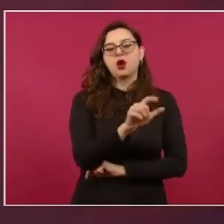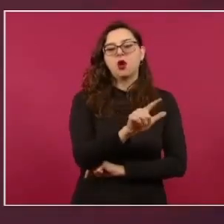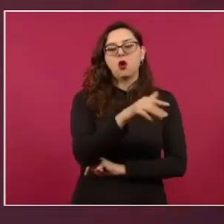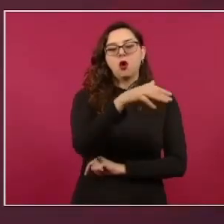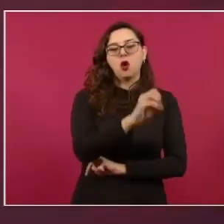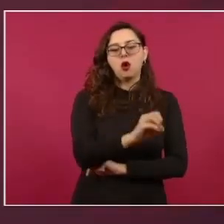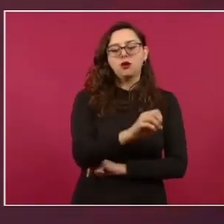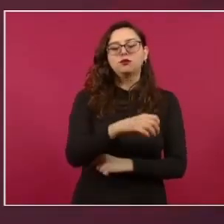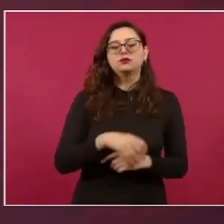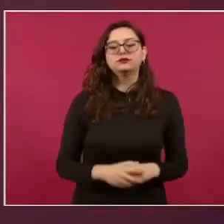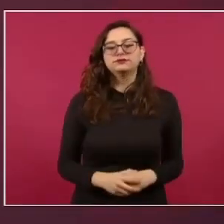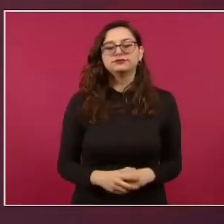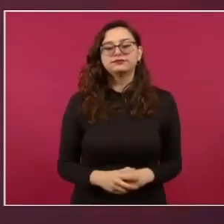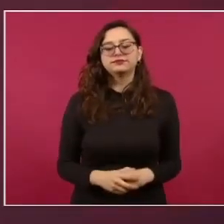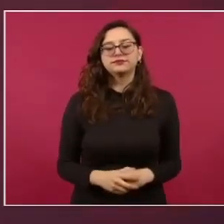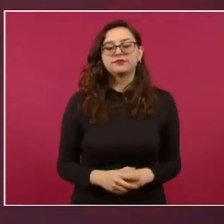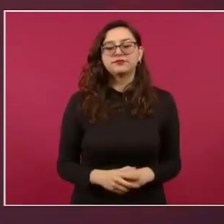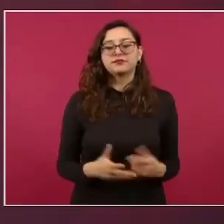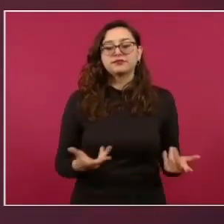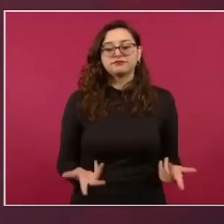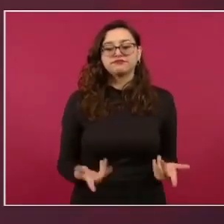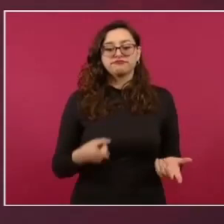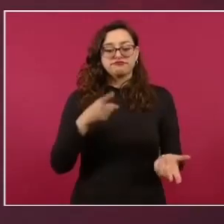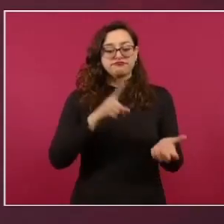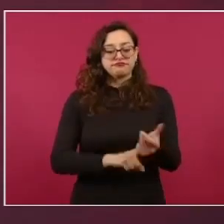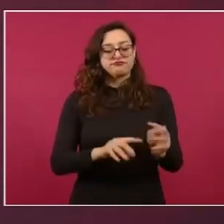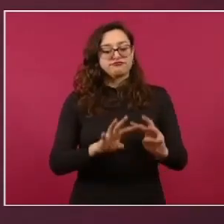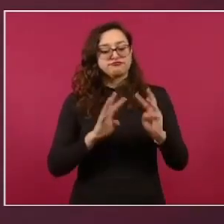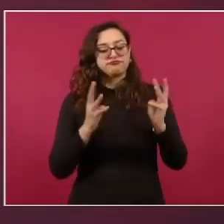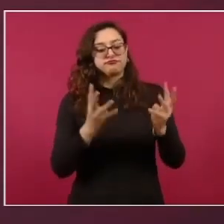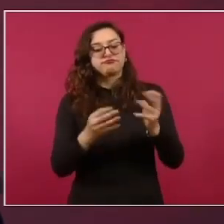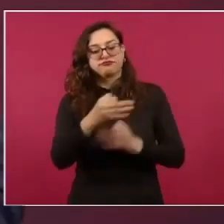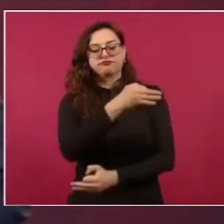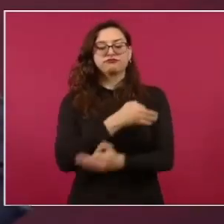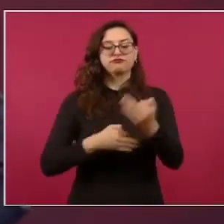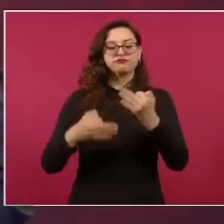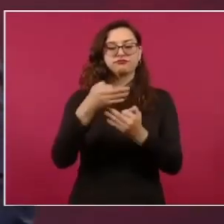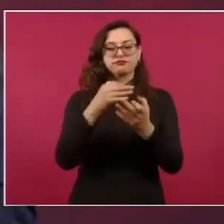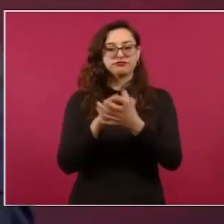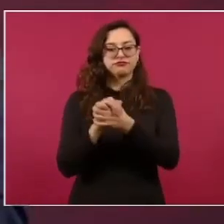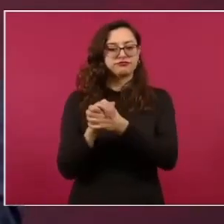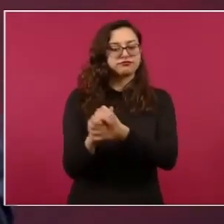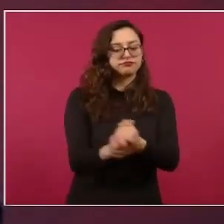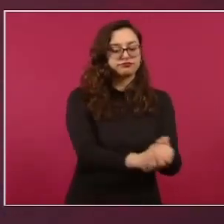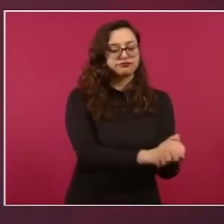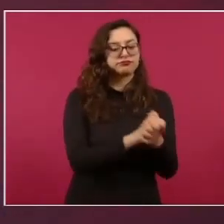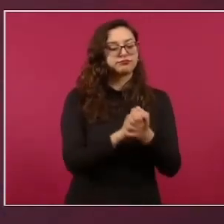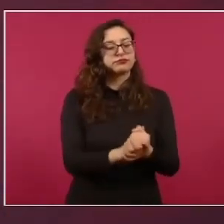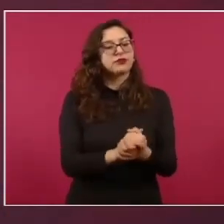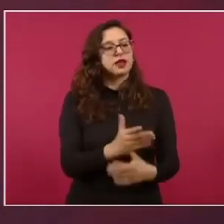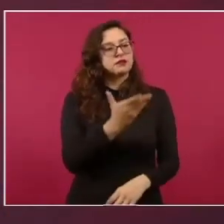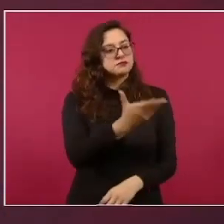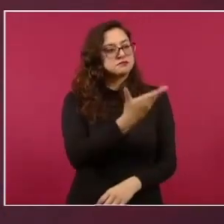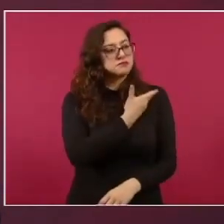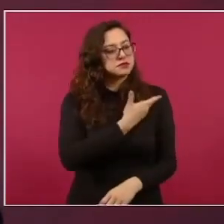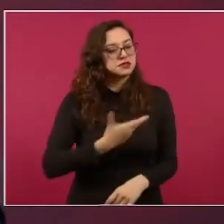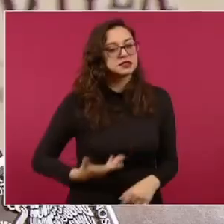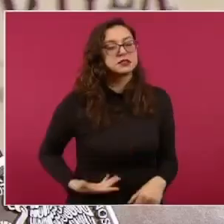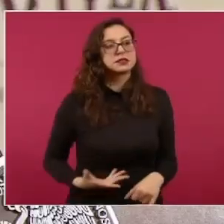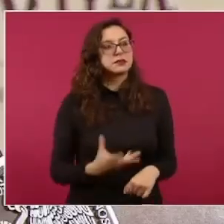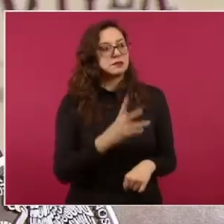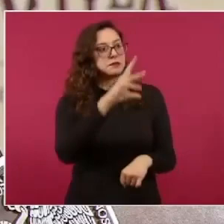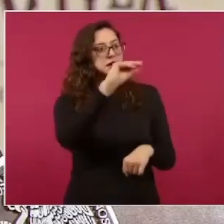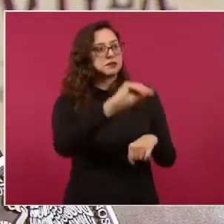mis compañeros del Honorable Consejo Técnico, agradeciendo, señor presidente, nos reciba en el